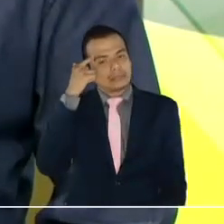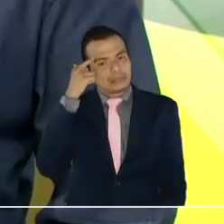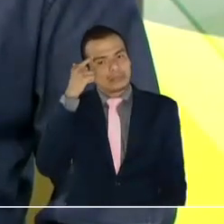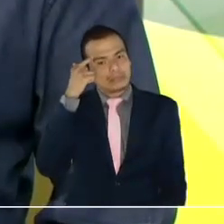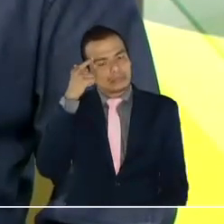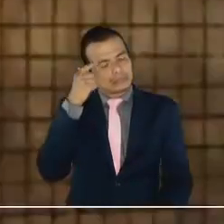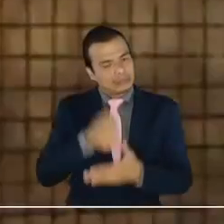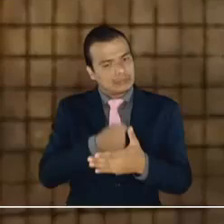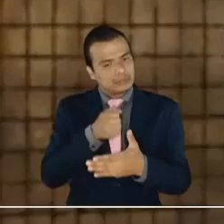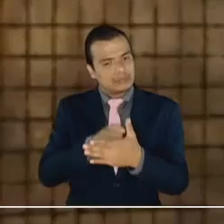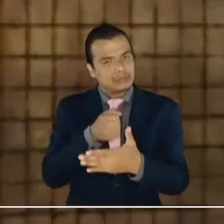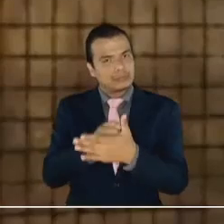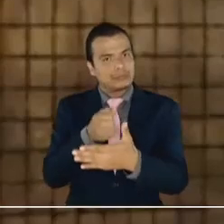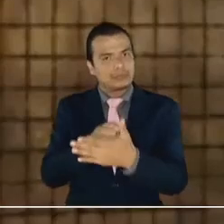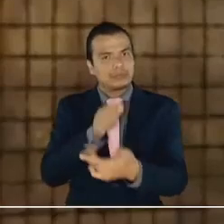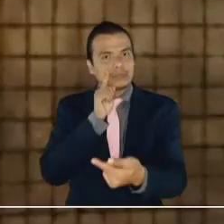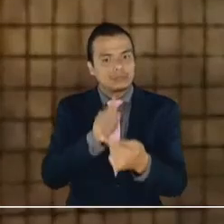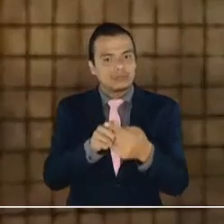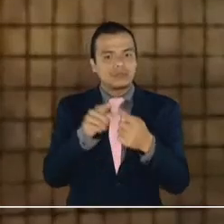sea demasiado tarde.